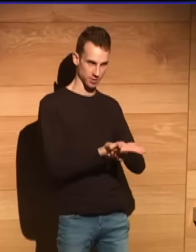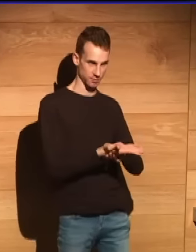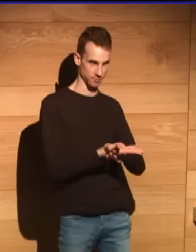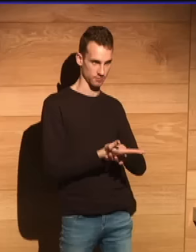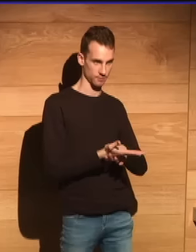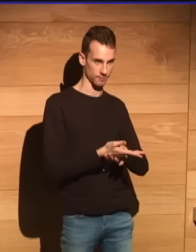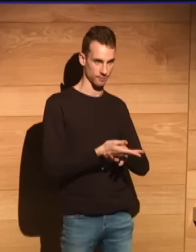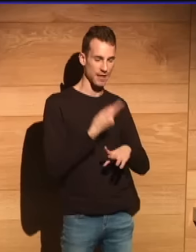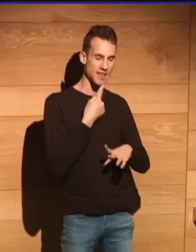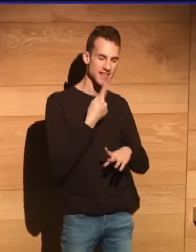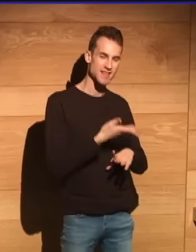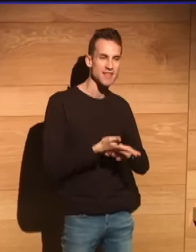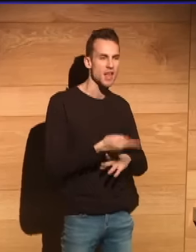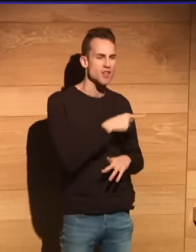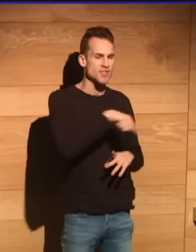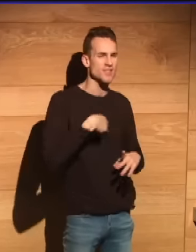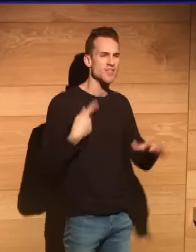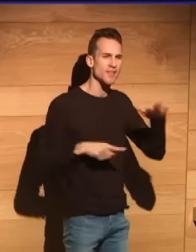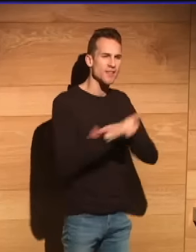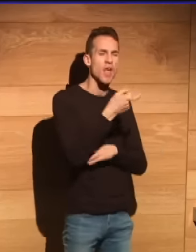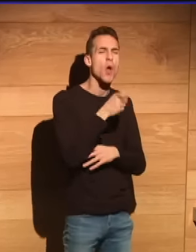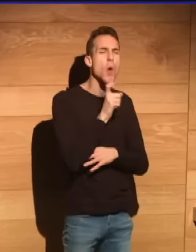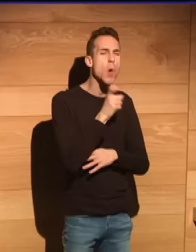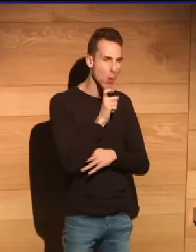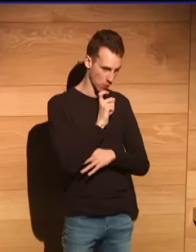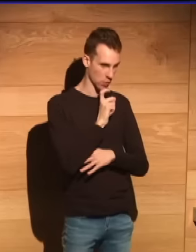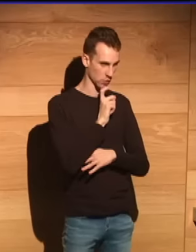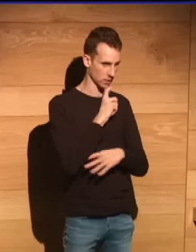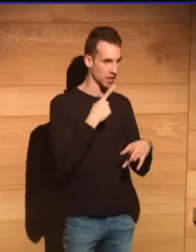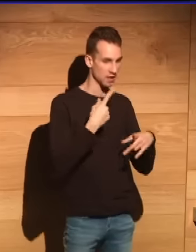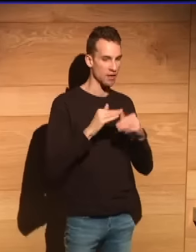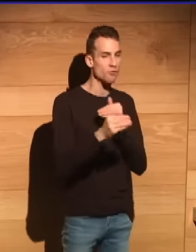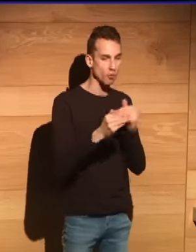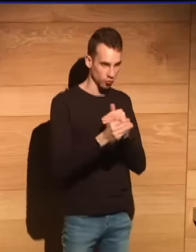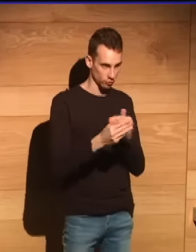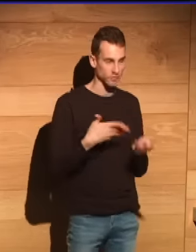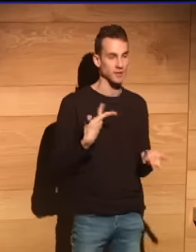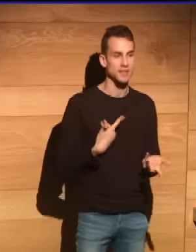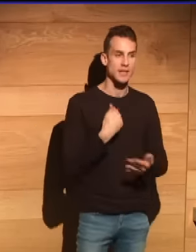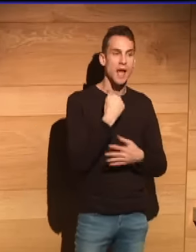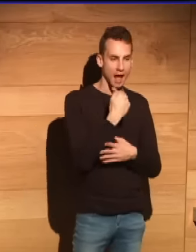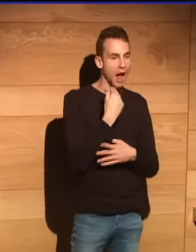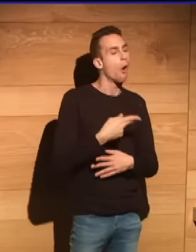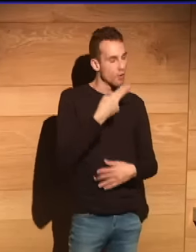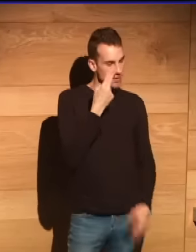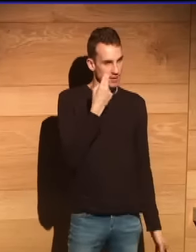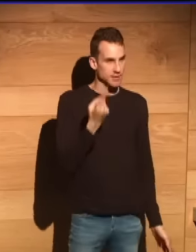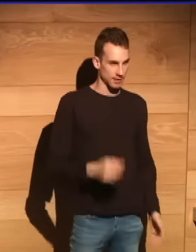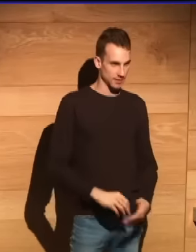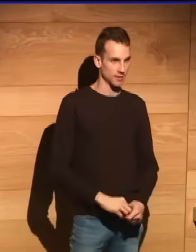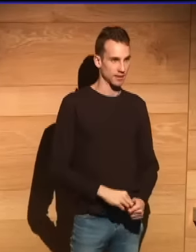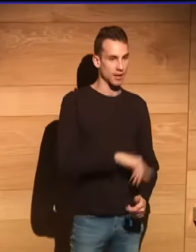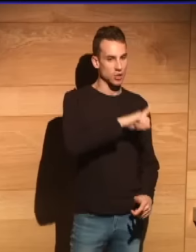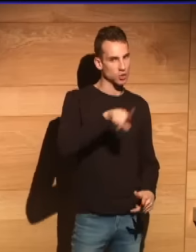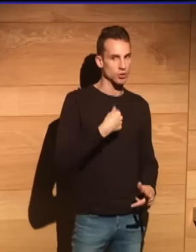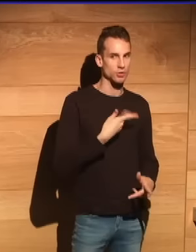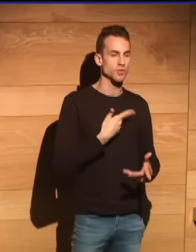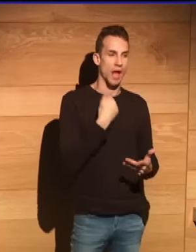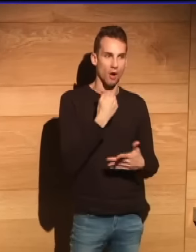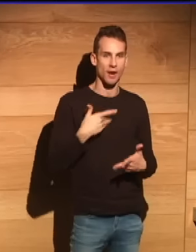se desarrolle lo que aún está por venir. Por lo tanto, es un ejercicio tremendamente interesante que nos hemos propuesto como sociedad